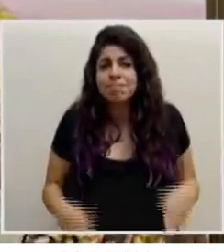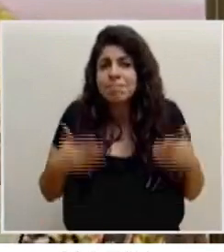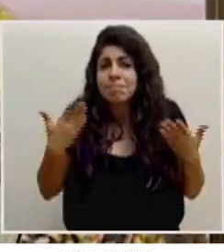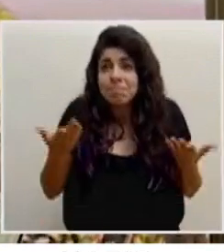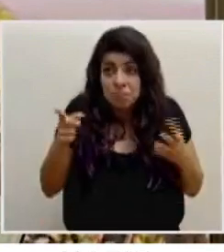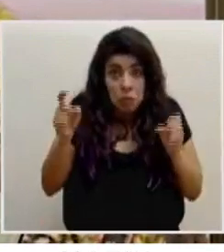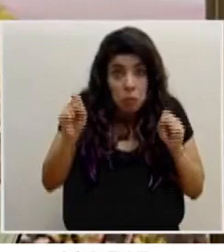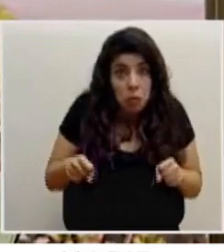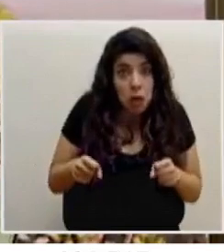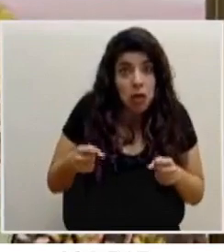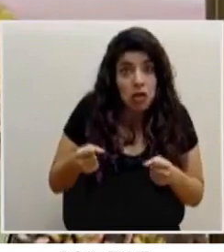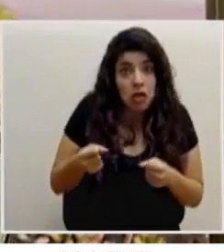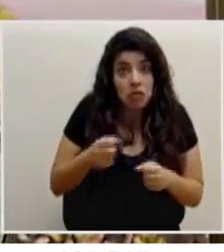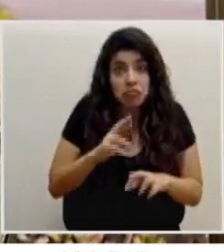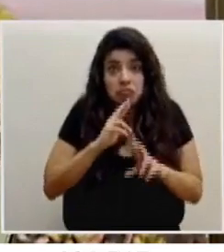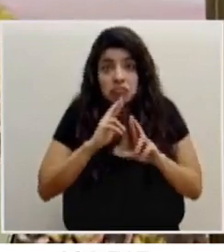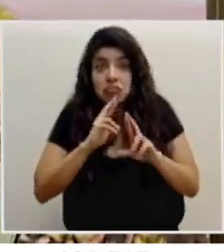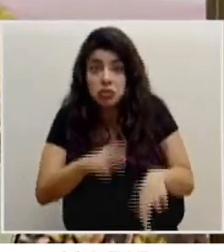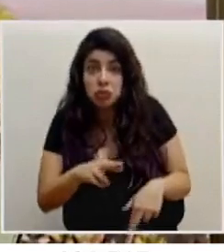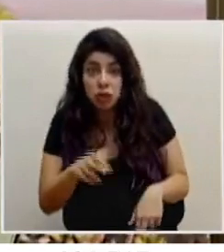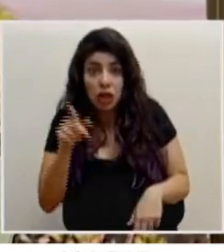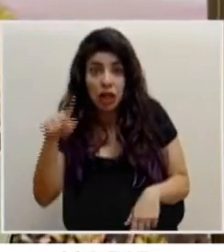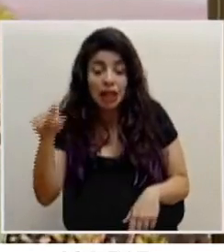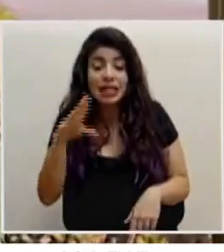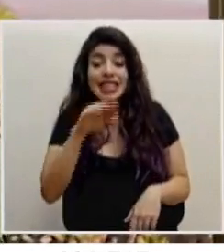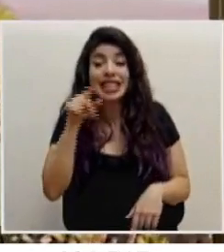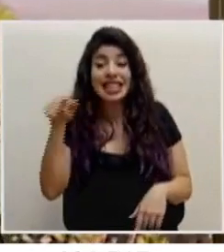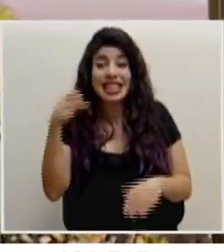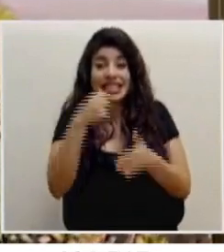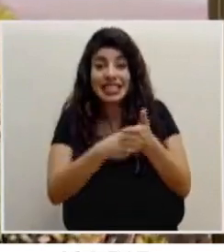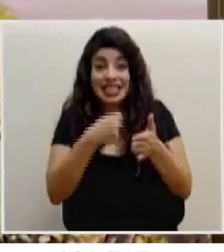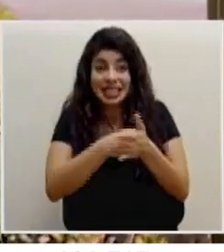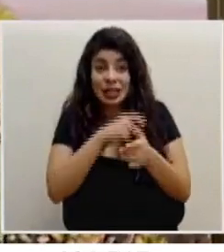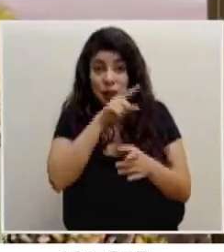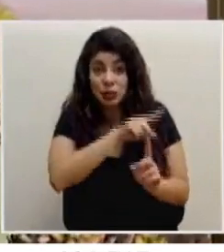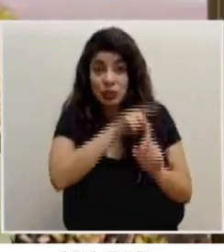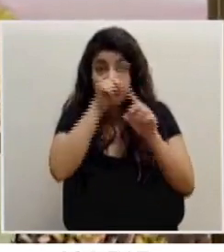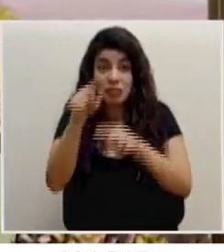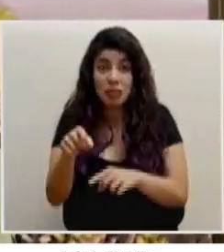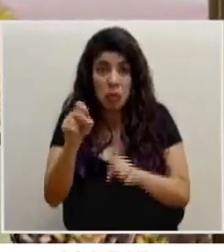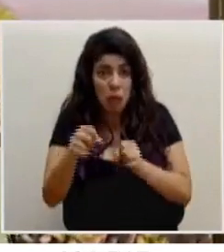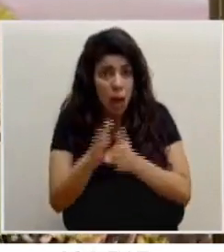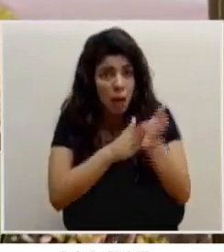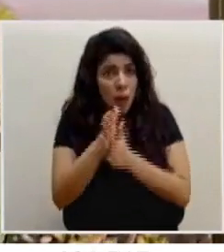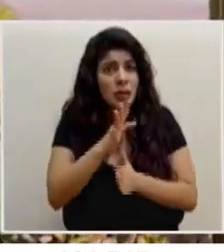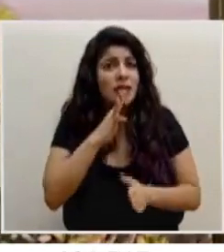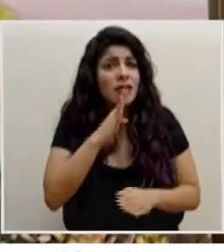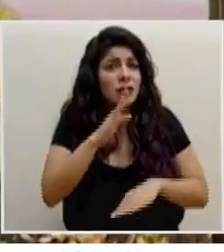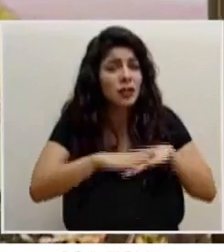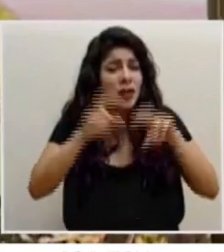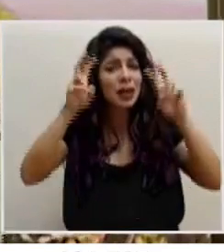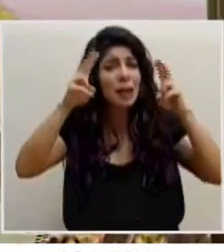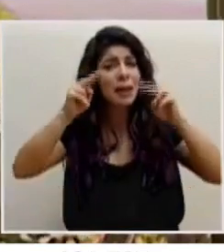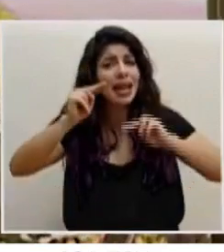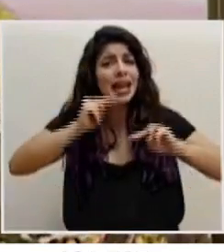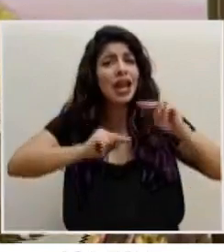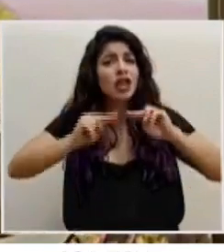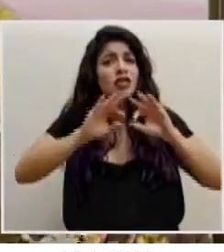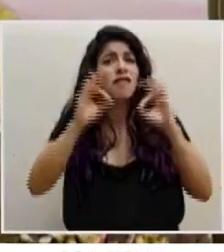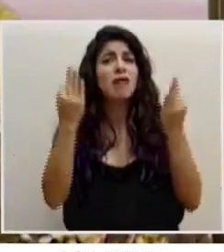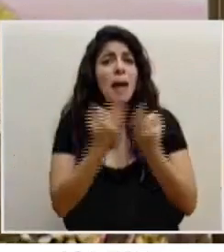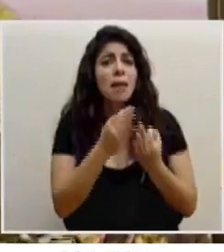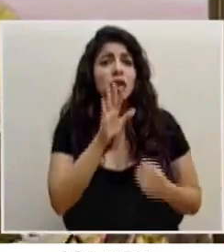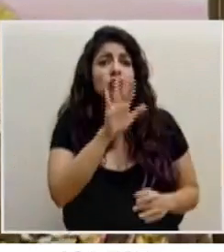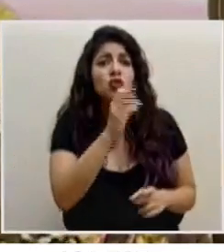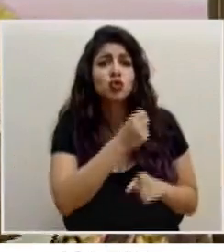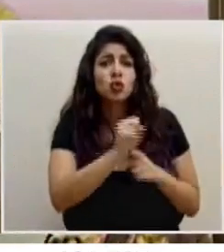si me puede regalar una reacción. Y en esa interpelación se podría aprovechar para hablar sobre el tema del negocio familiar que tiene